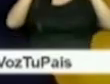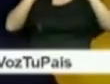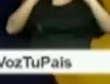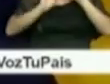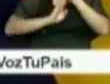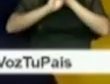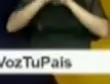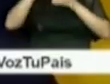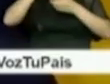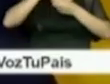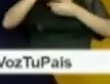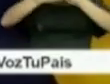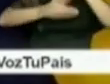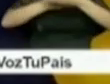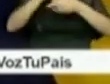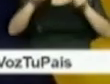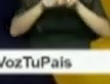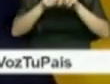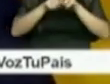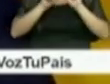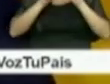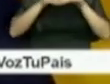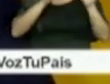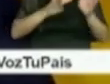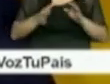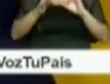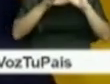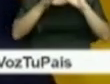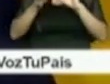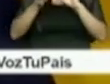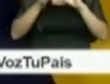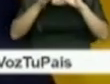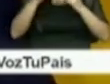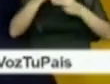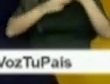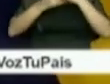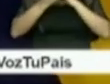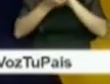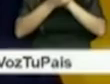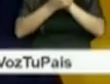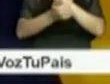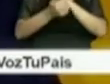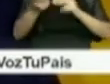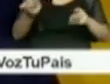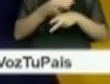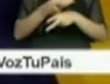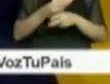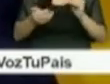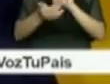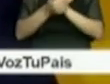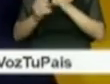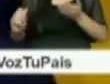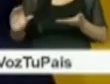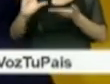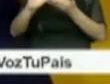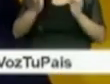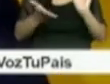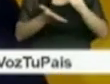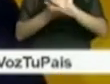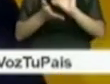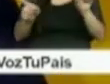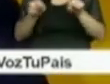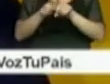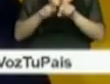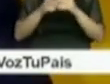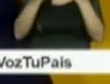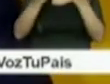desarrollo, llevar a cabo activamente la cooperación en materia de capacidad productiva e inversiones, La parte china se